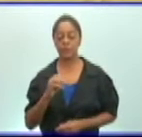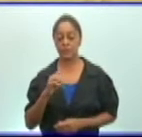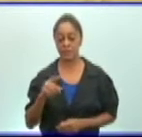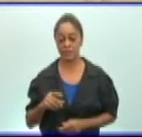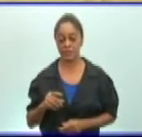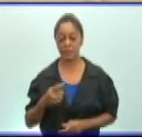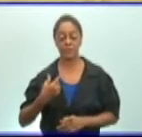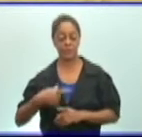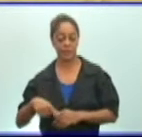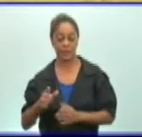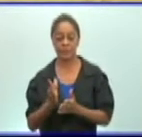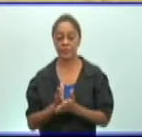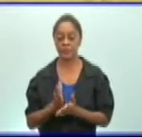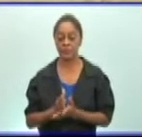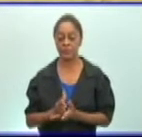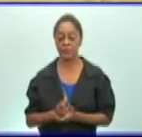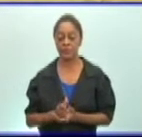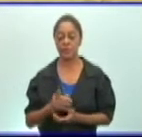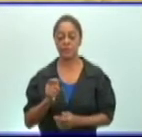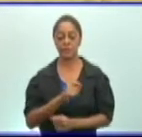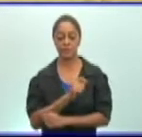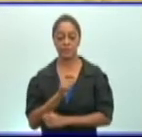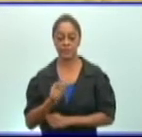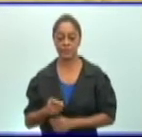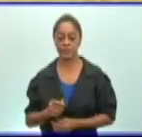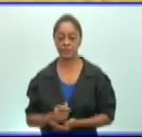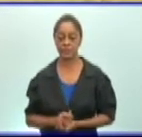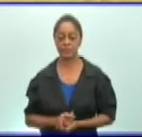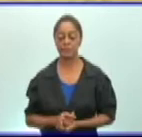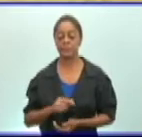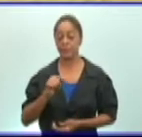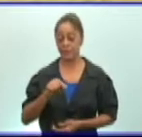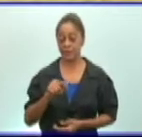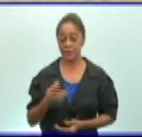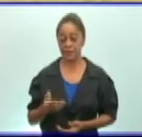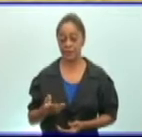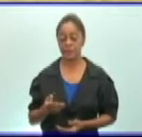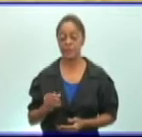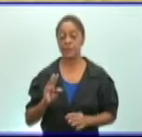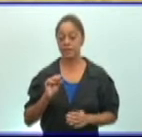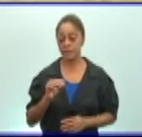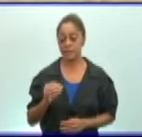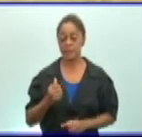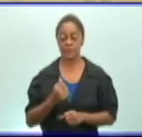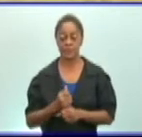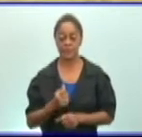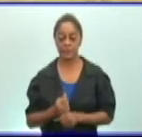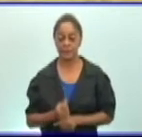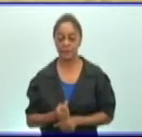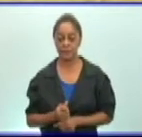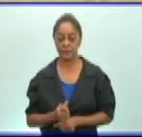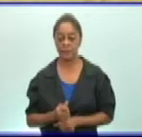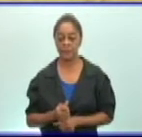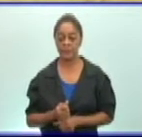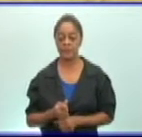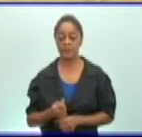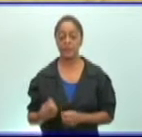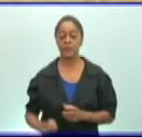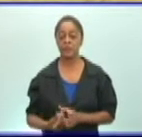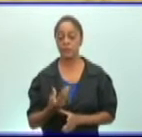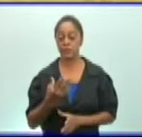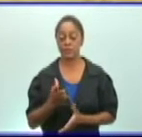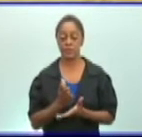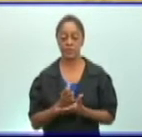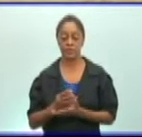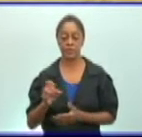para la próxima clase con su profesor. Precisamente proponemos que trabaje el surgimiento de las clases sociales y el